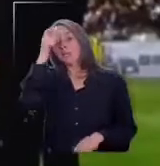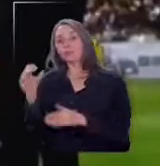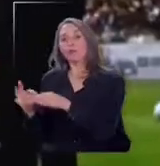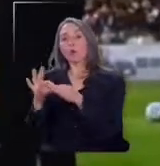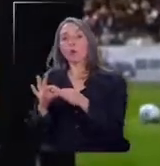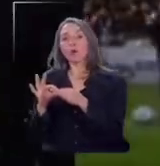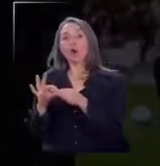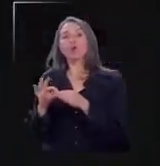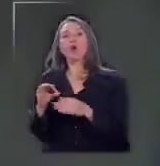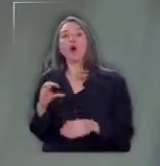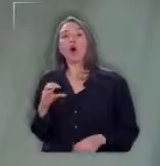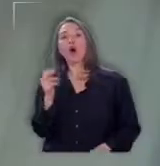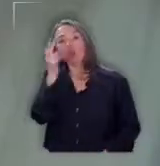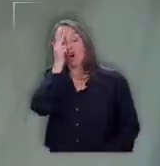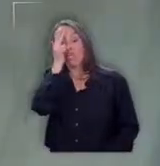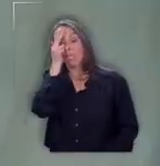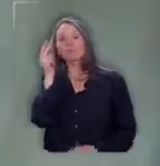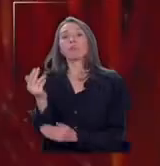entre